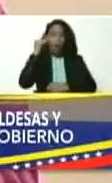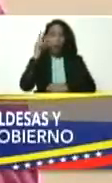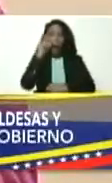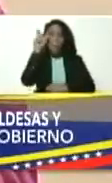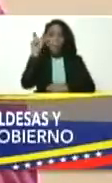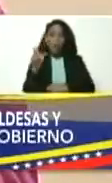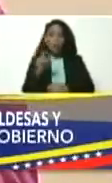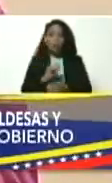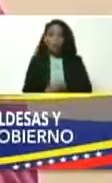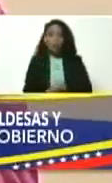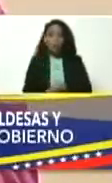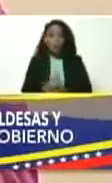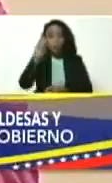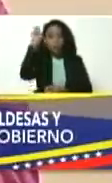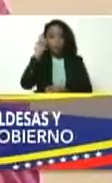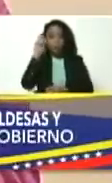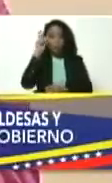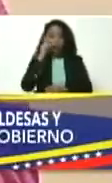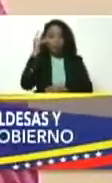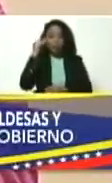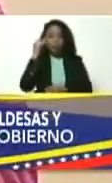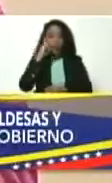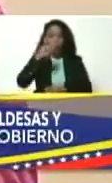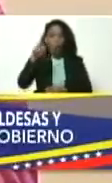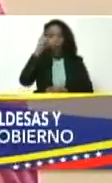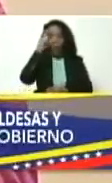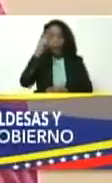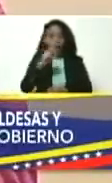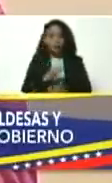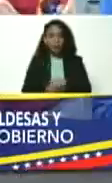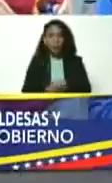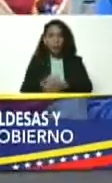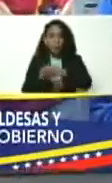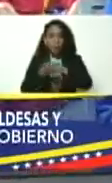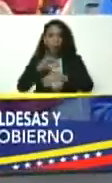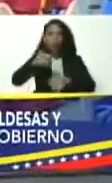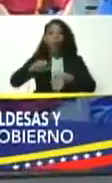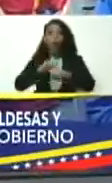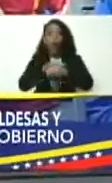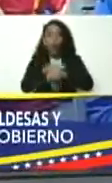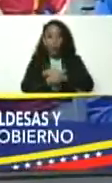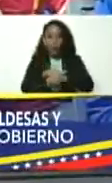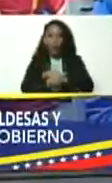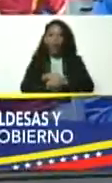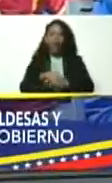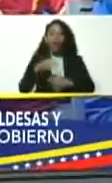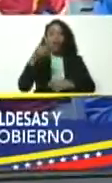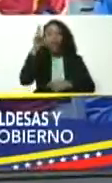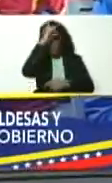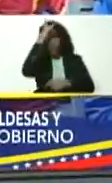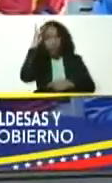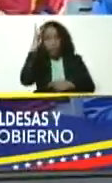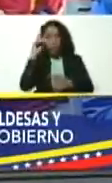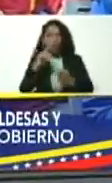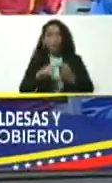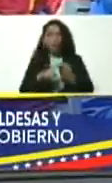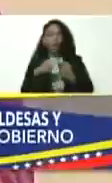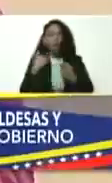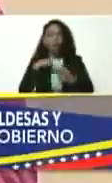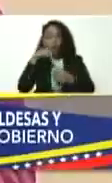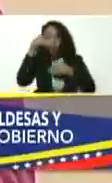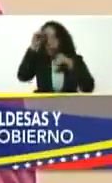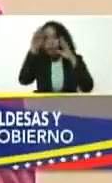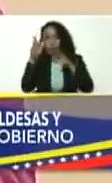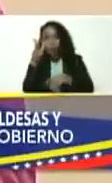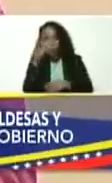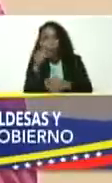por el diputado jorge rodríguez pedro carreño diosdado cabello rondón hemos escuchado